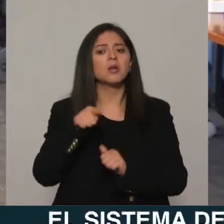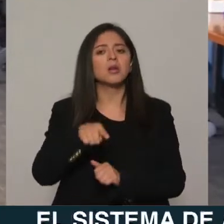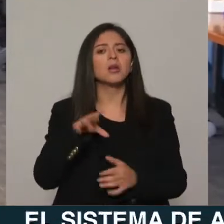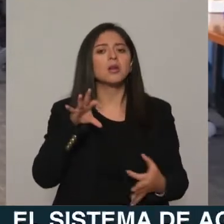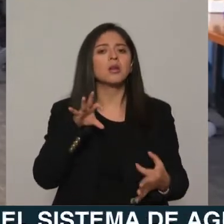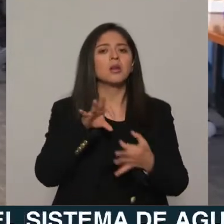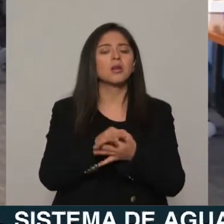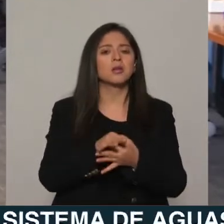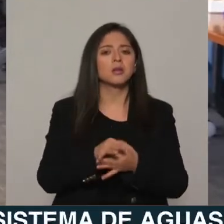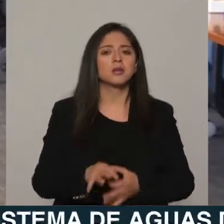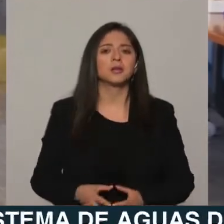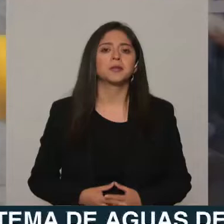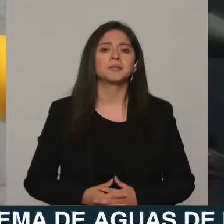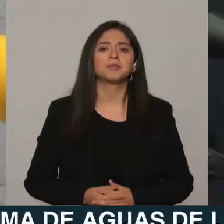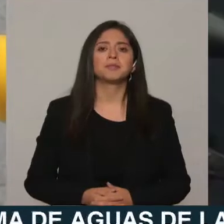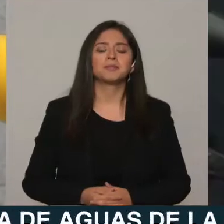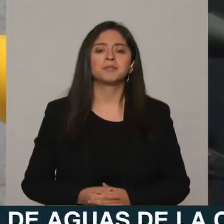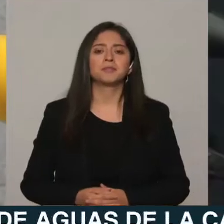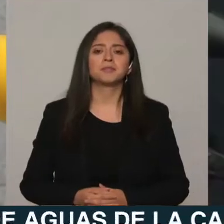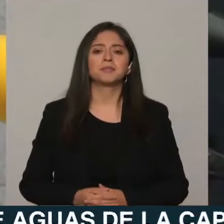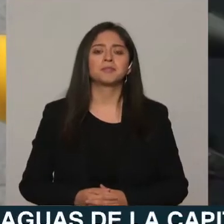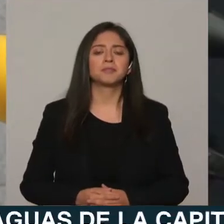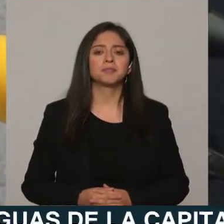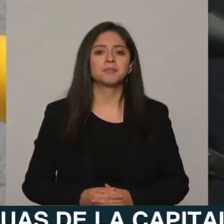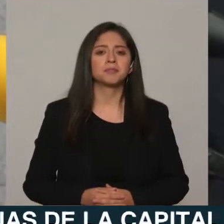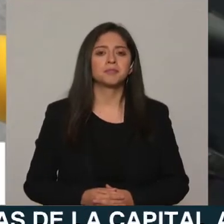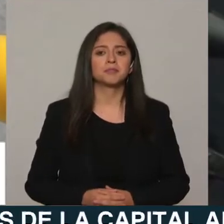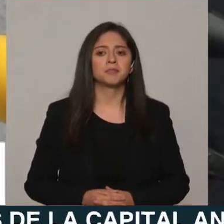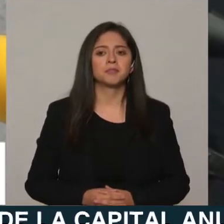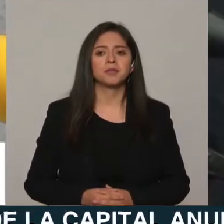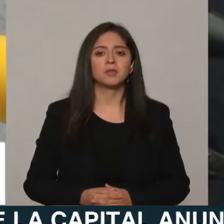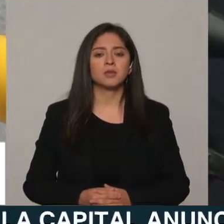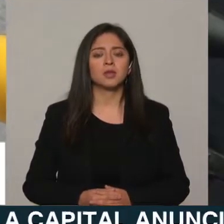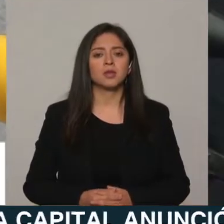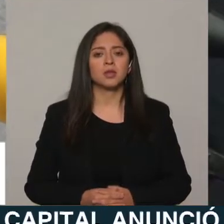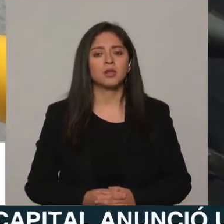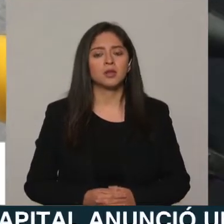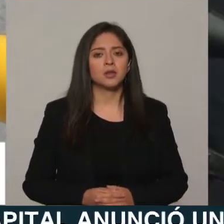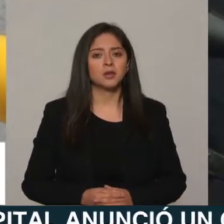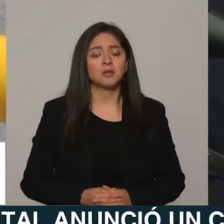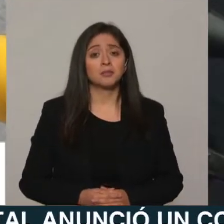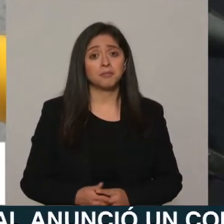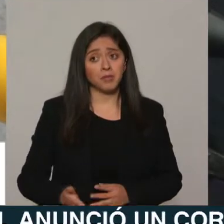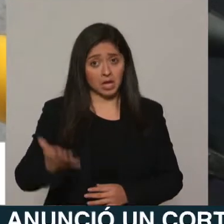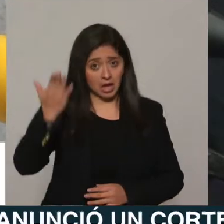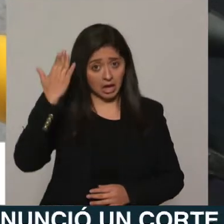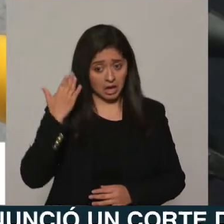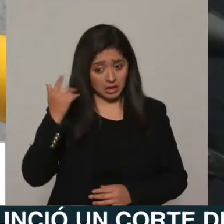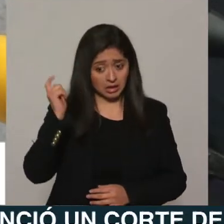país ante este reto. Éramos expulsor, la expulsión ha bajado.